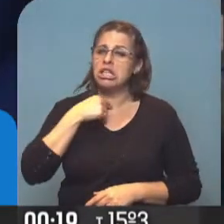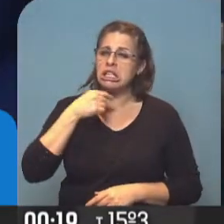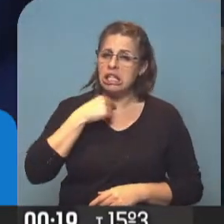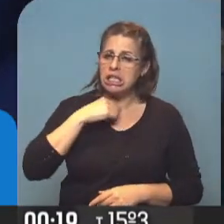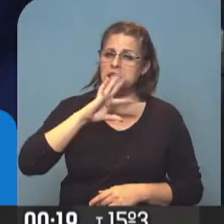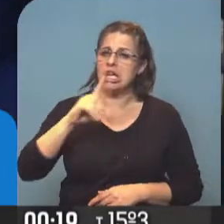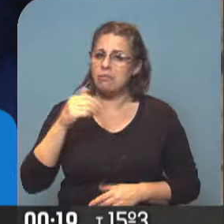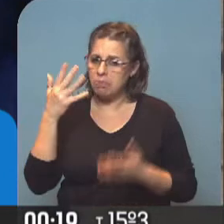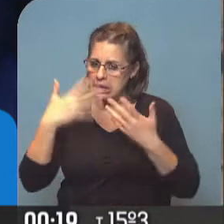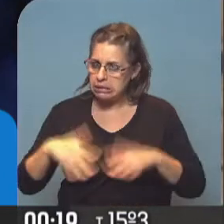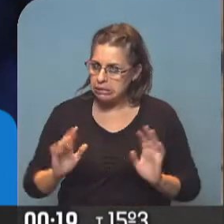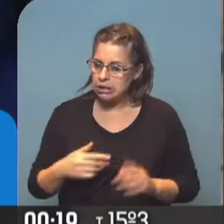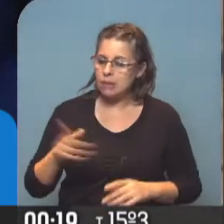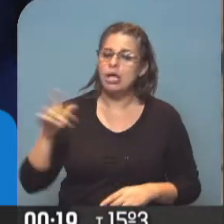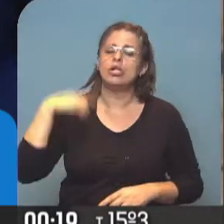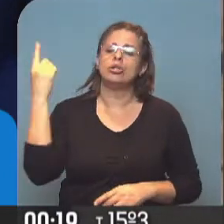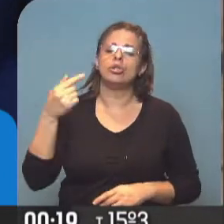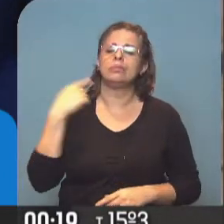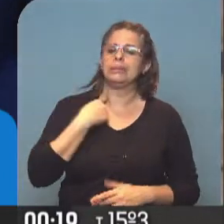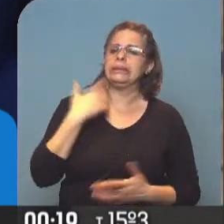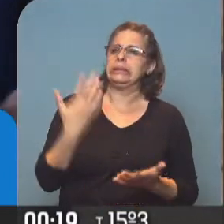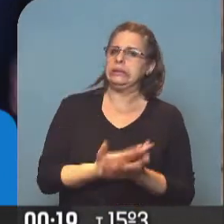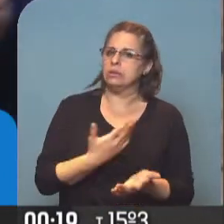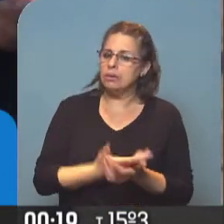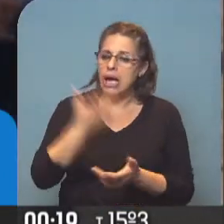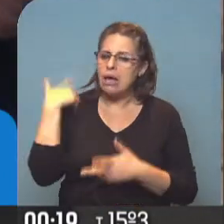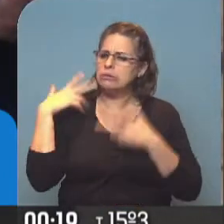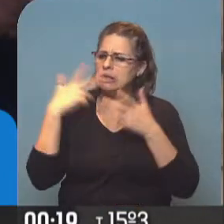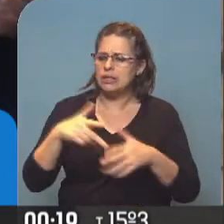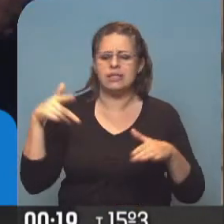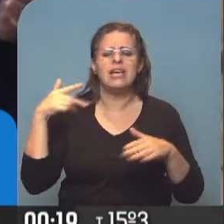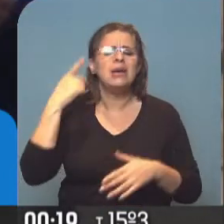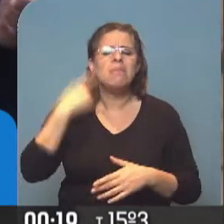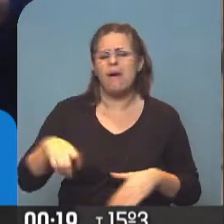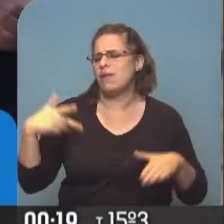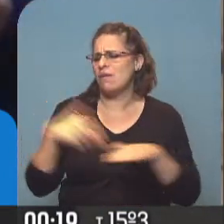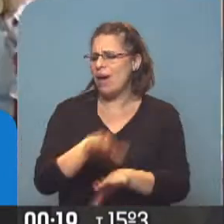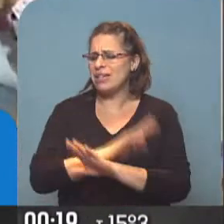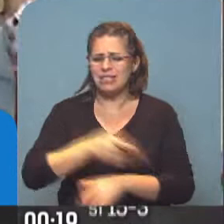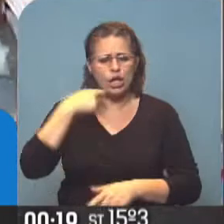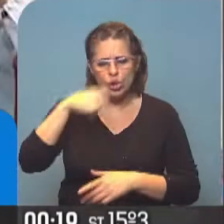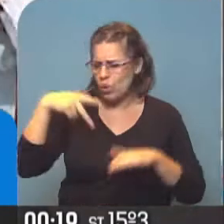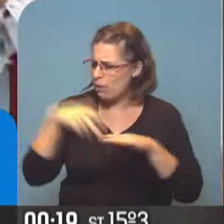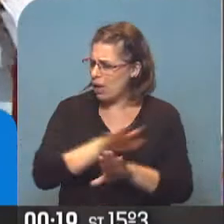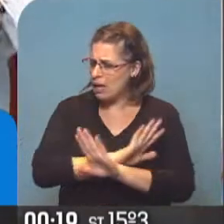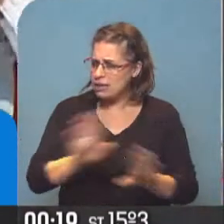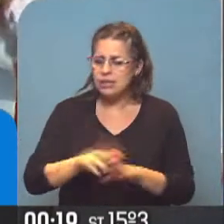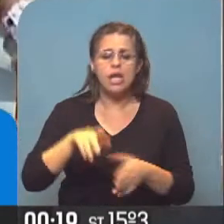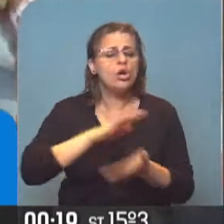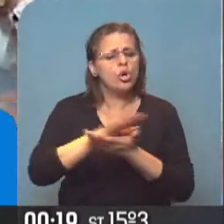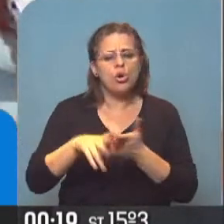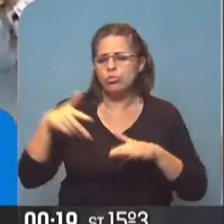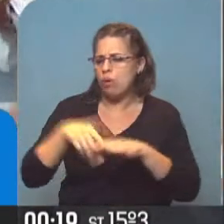sistema, eso nos perjudica a todos. Y nosotros hemos dicho basta de mafias, basta de droga, basta de